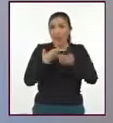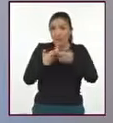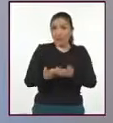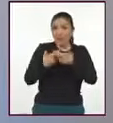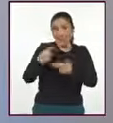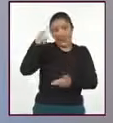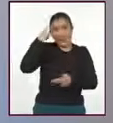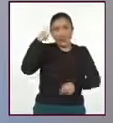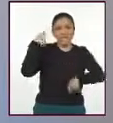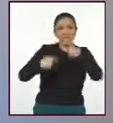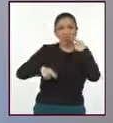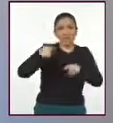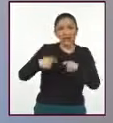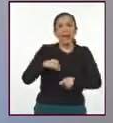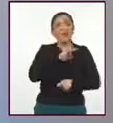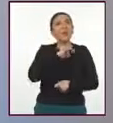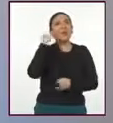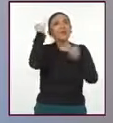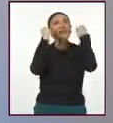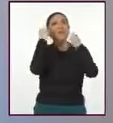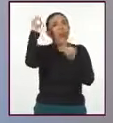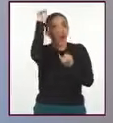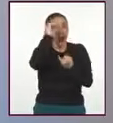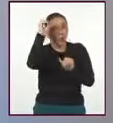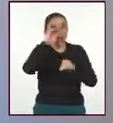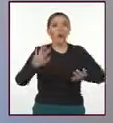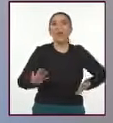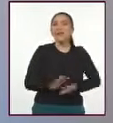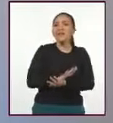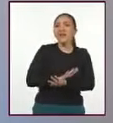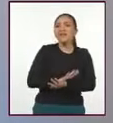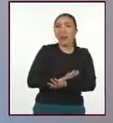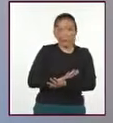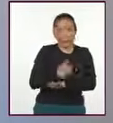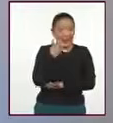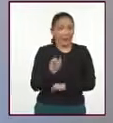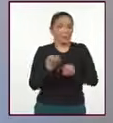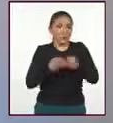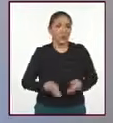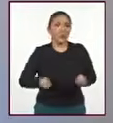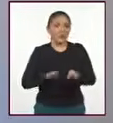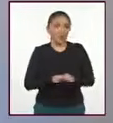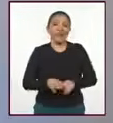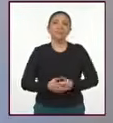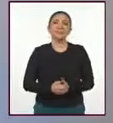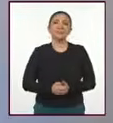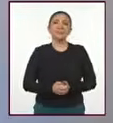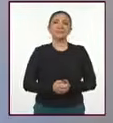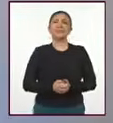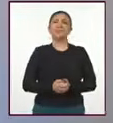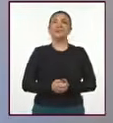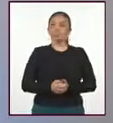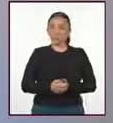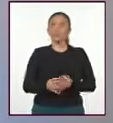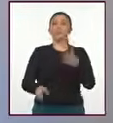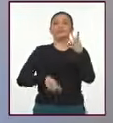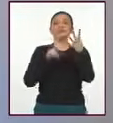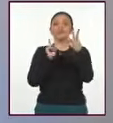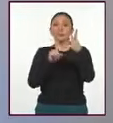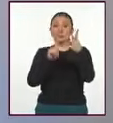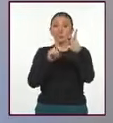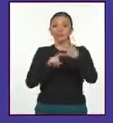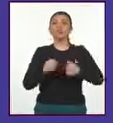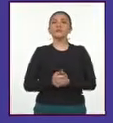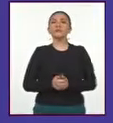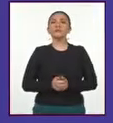flexibilidad, uno puede cambiar de opinión, que es algo muy importante. Y el punto número 4, el que